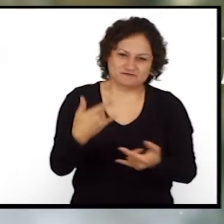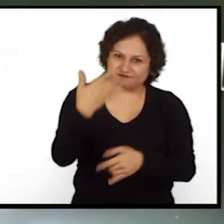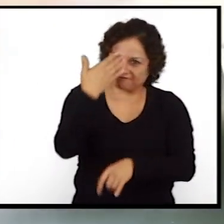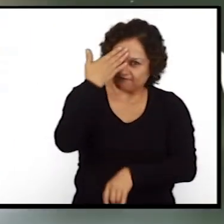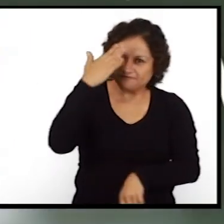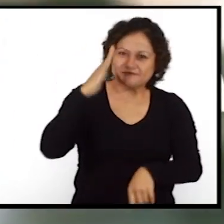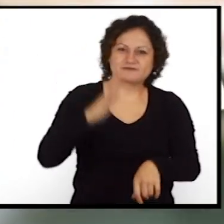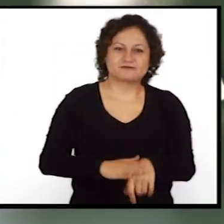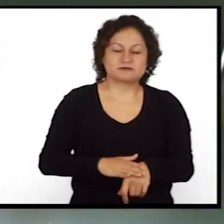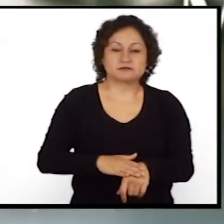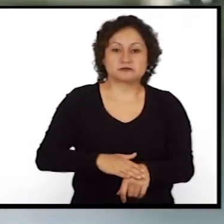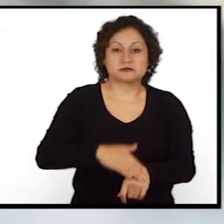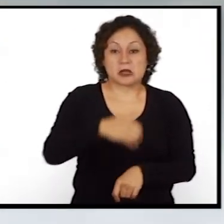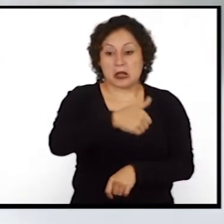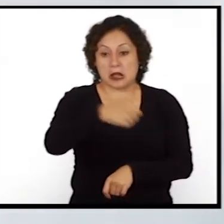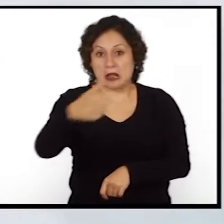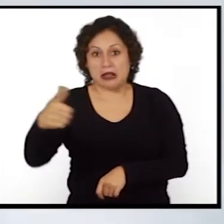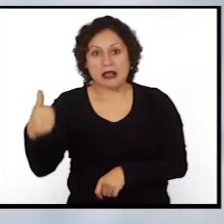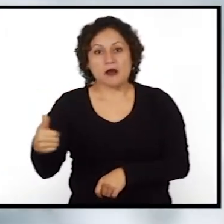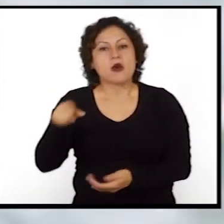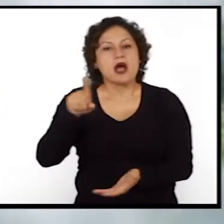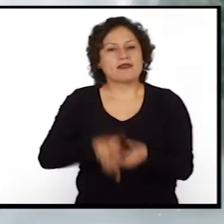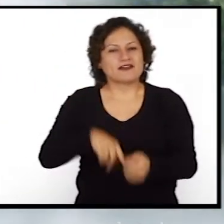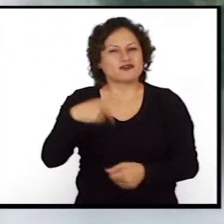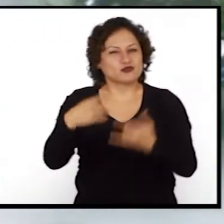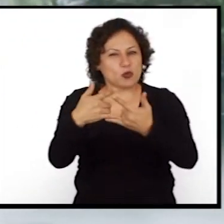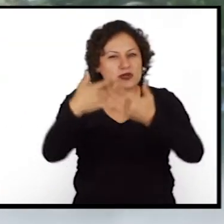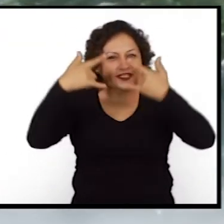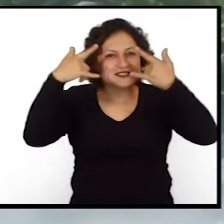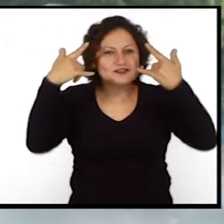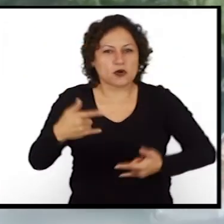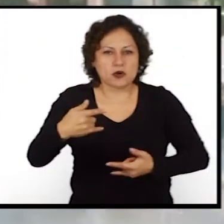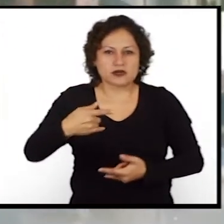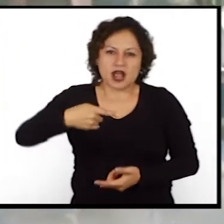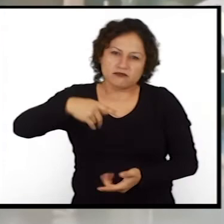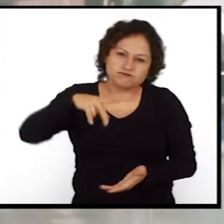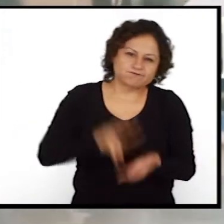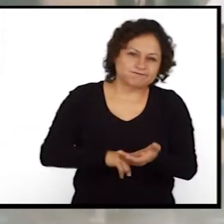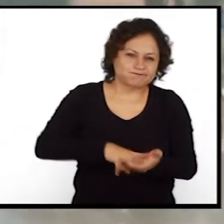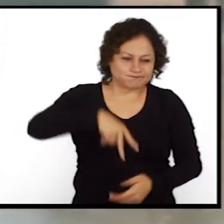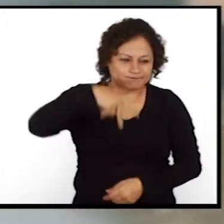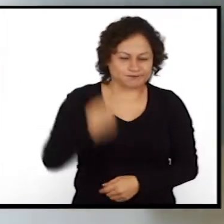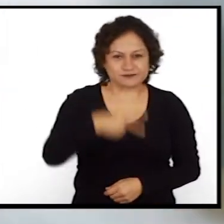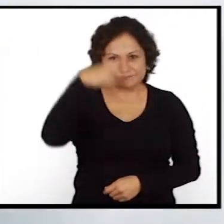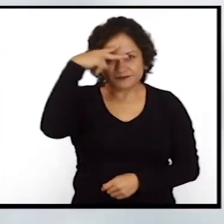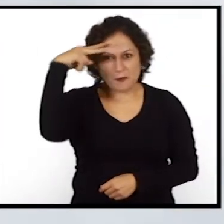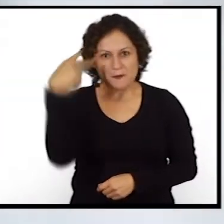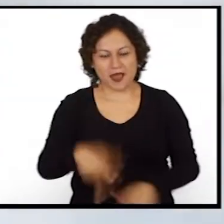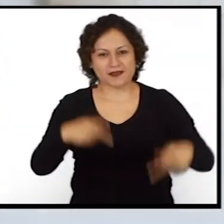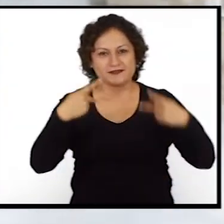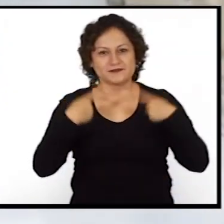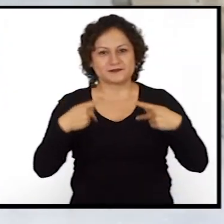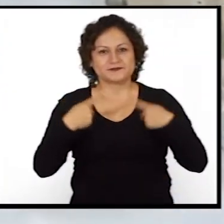Historia que en muchos casos han sido escenarios de trascendentes anécdotas para los mexicanos.